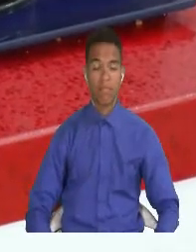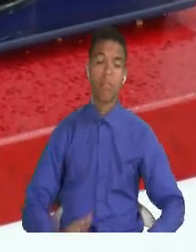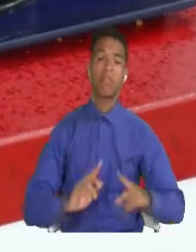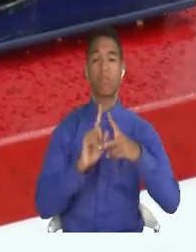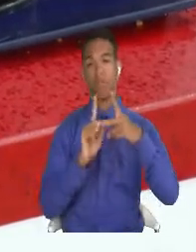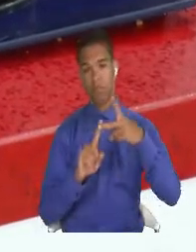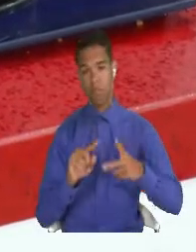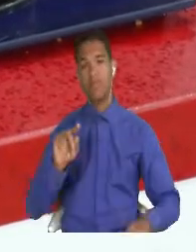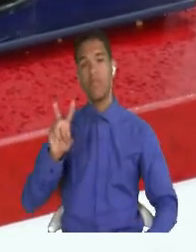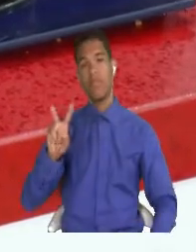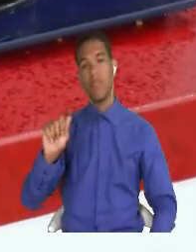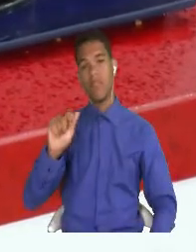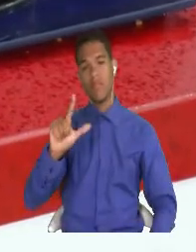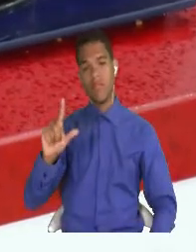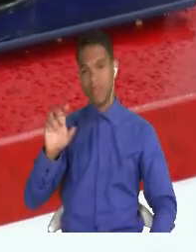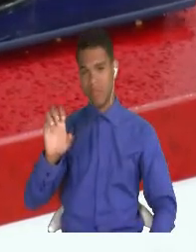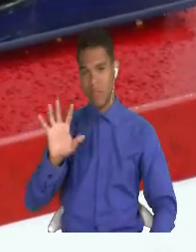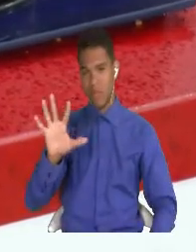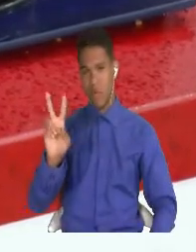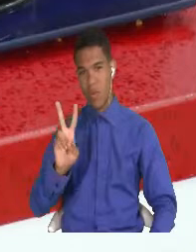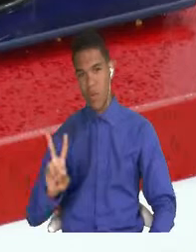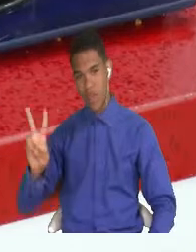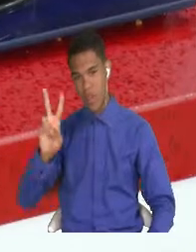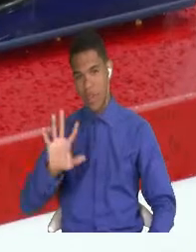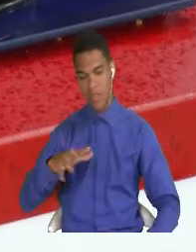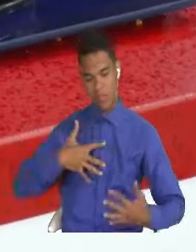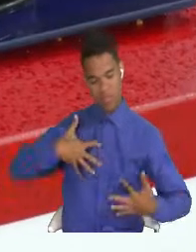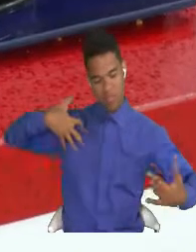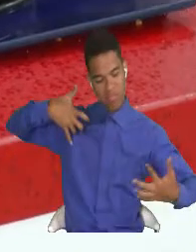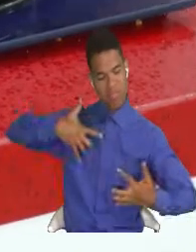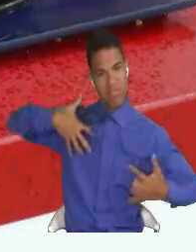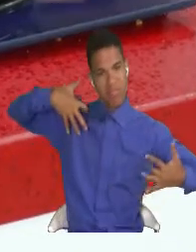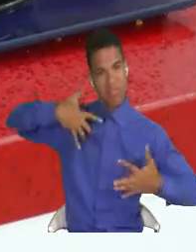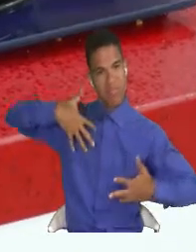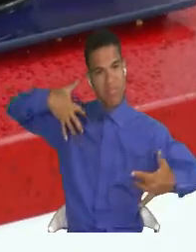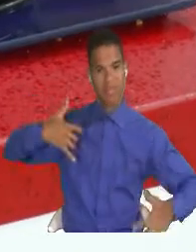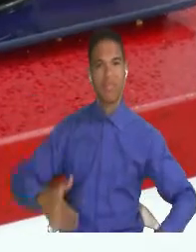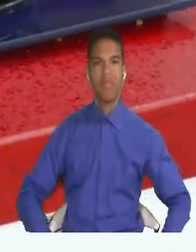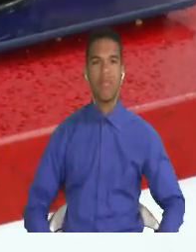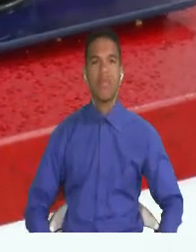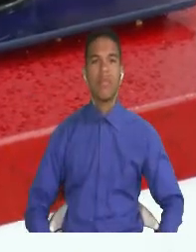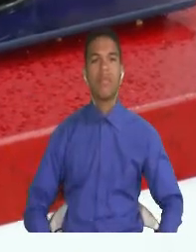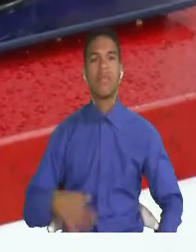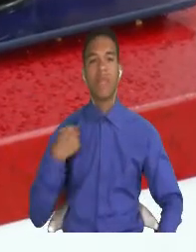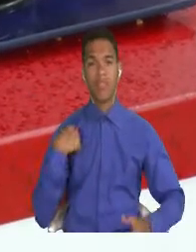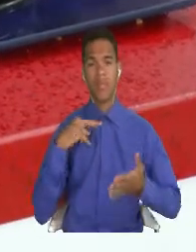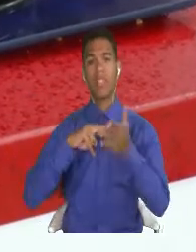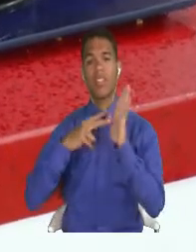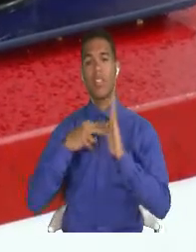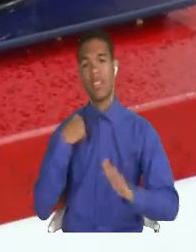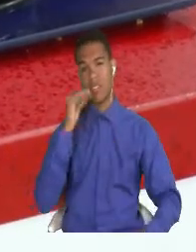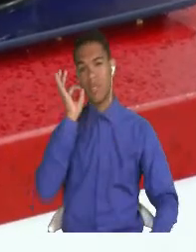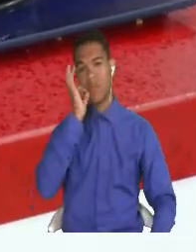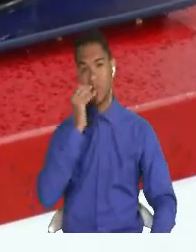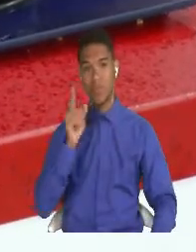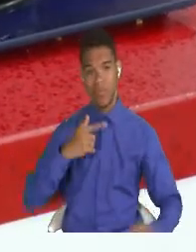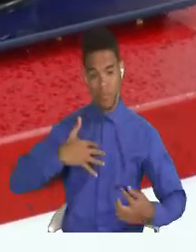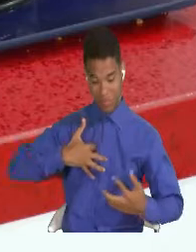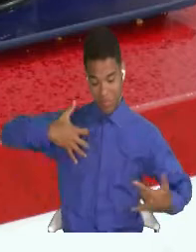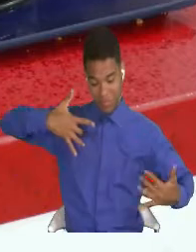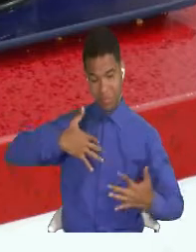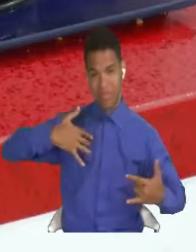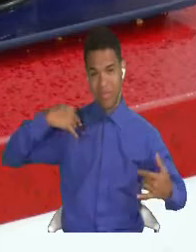el Valle. Estuve en Valledupar, pero bueno. Qué rico. Pero bueno, la pasamos rico y delicioso. En el Valle, bueno, sí se conocieron